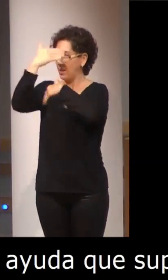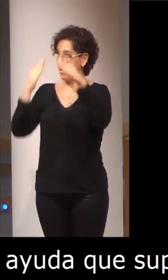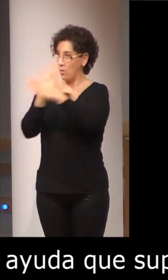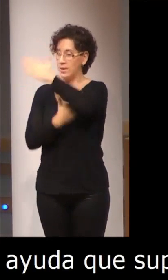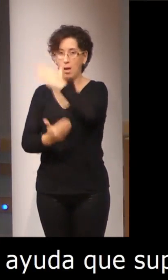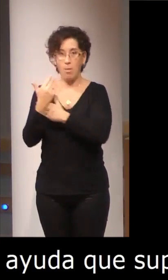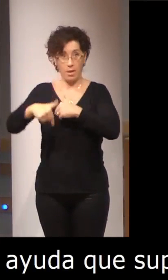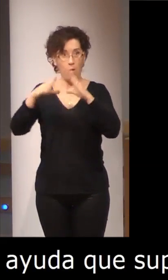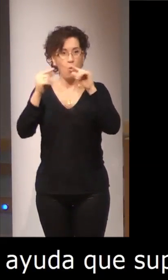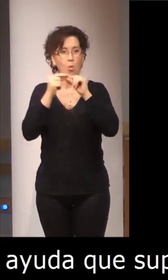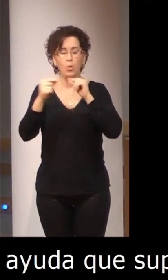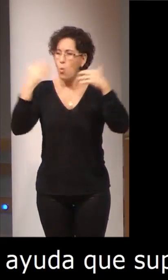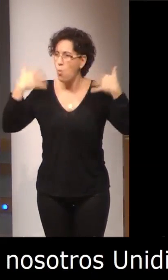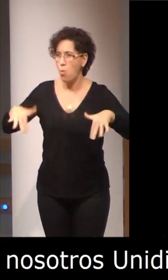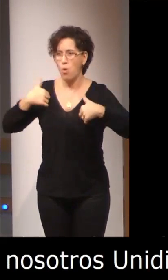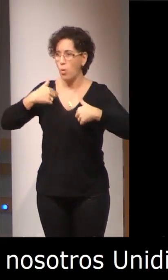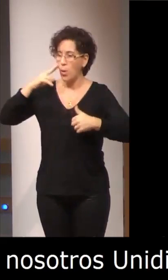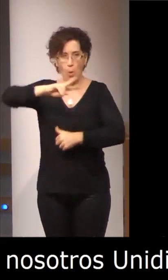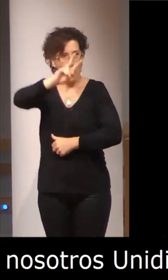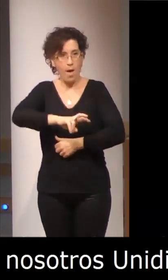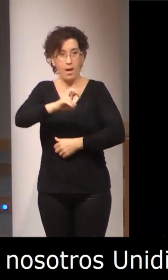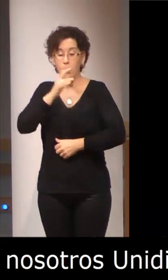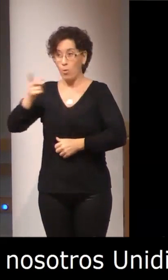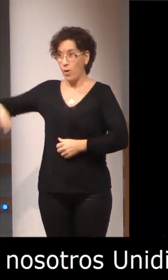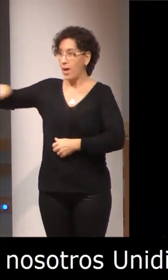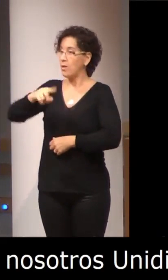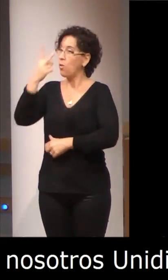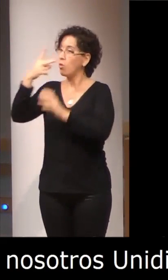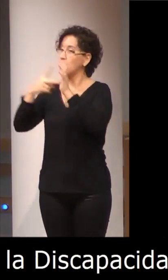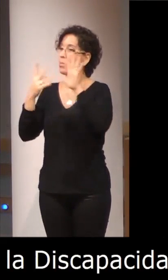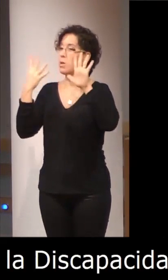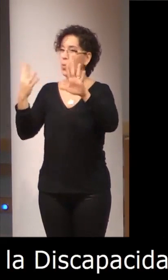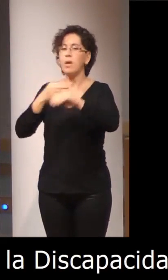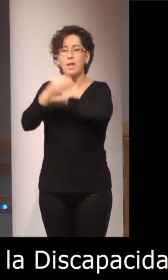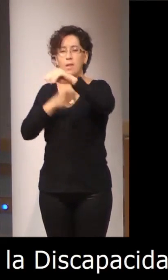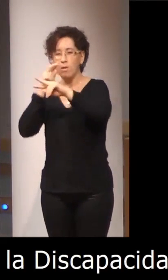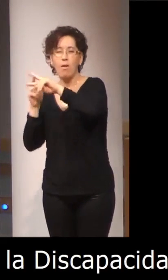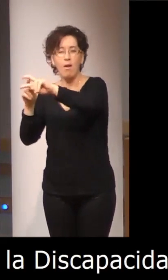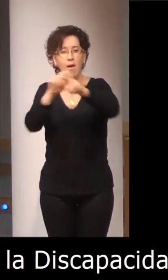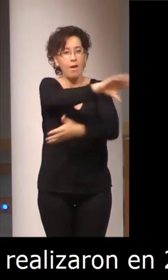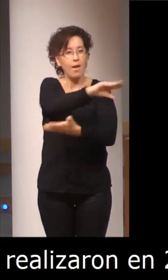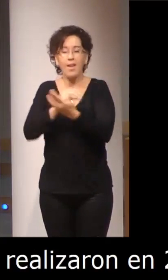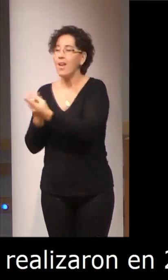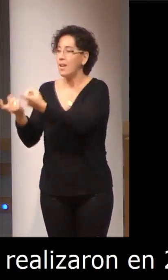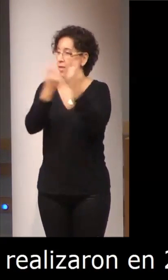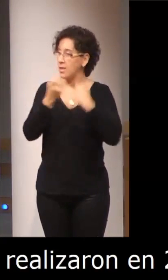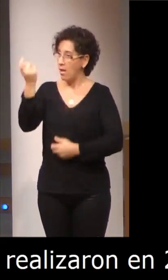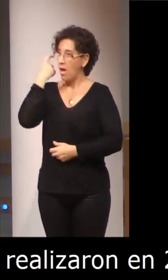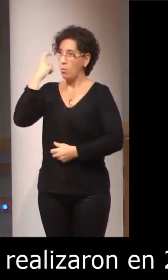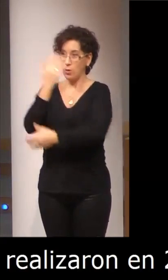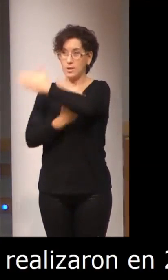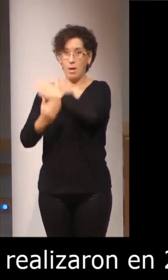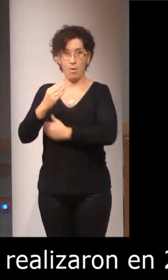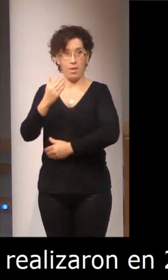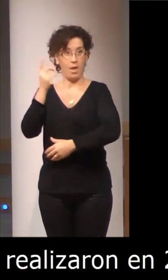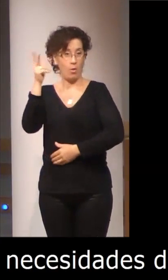Ellos realizaron en 2009 un estudio de las necesidades de los estudiantes sordos y con discapacidad auditiva en la UNED, que me ha